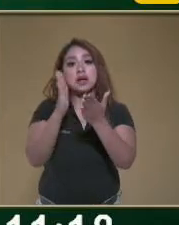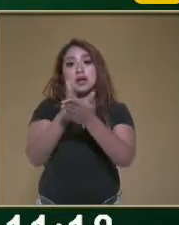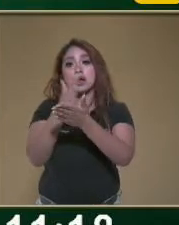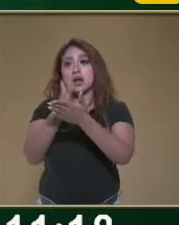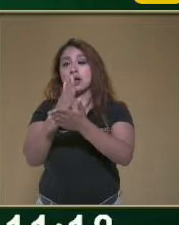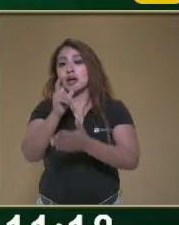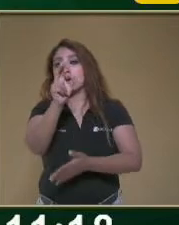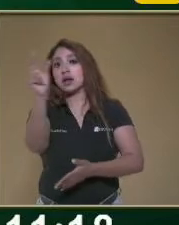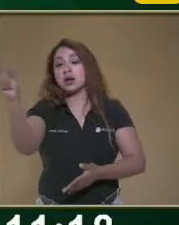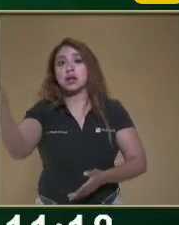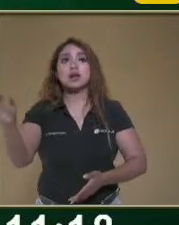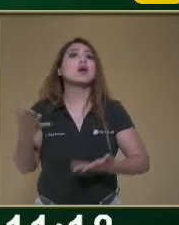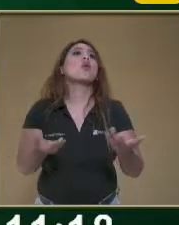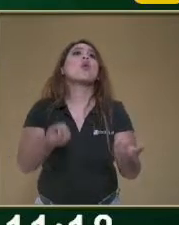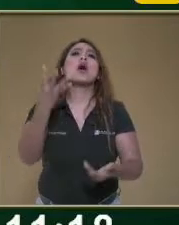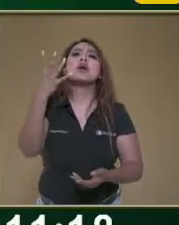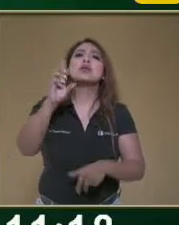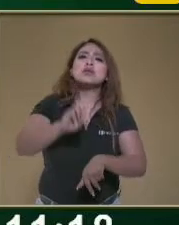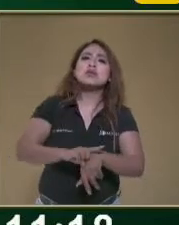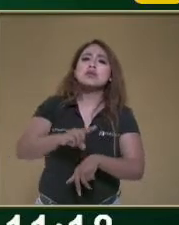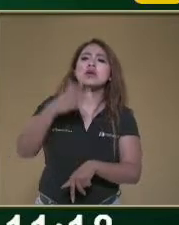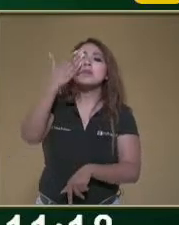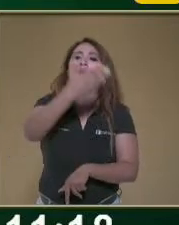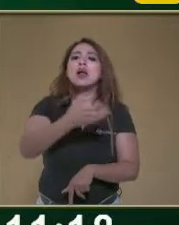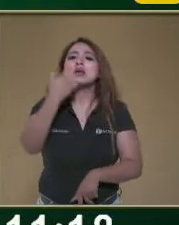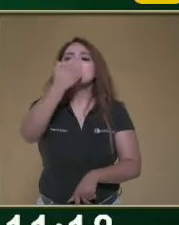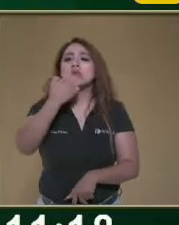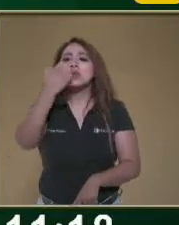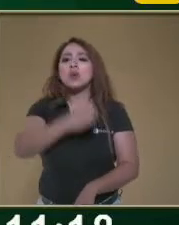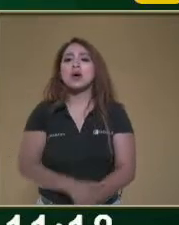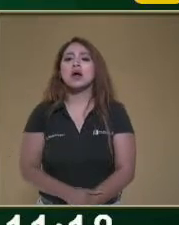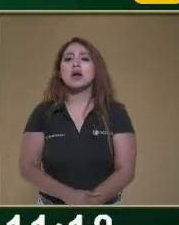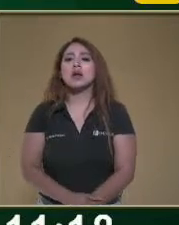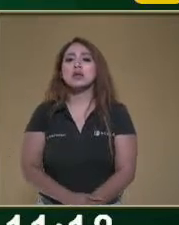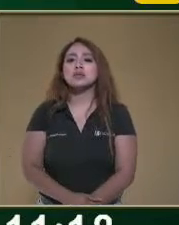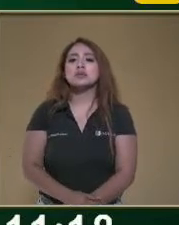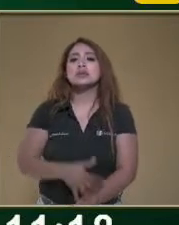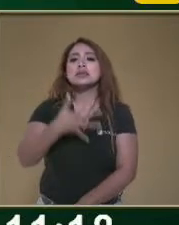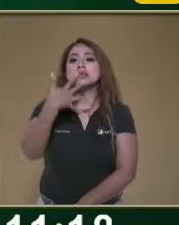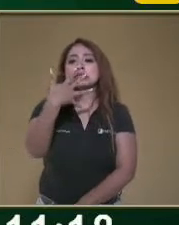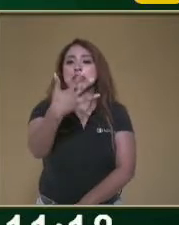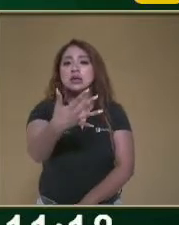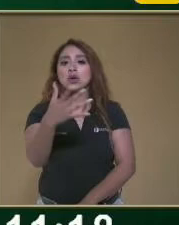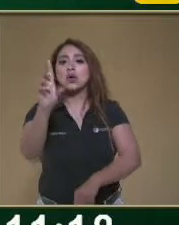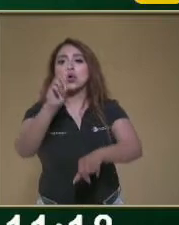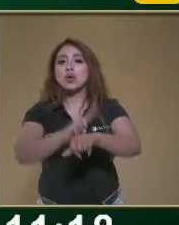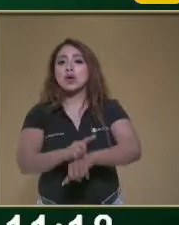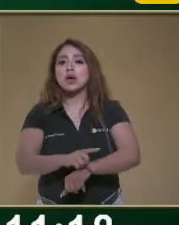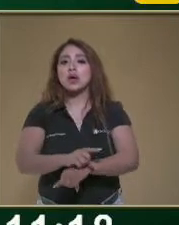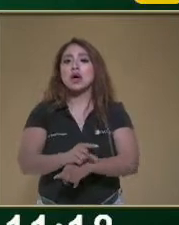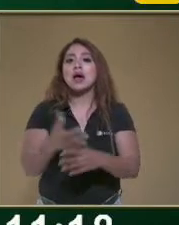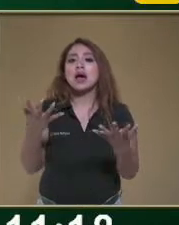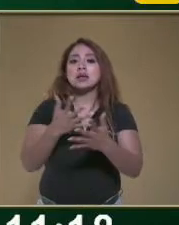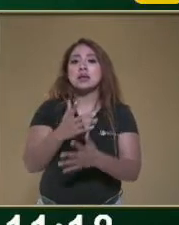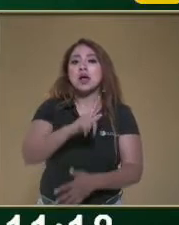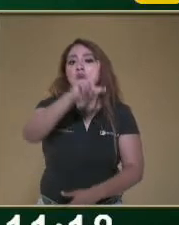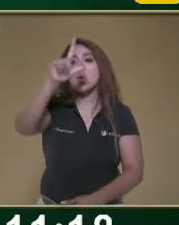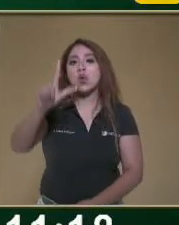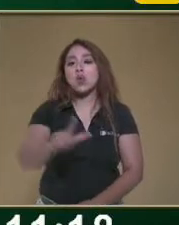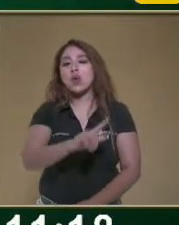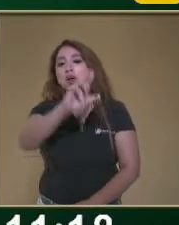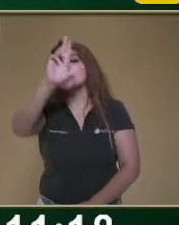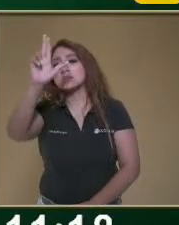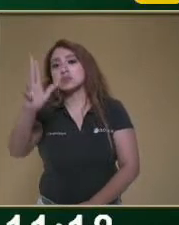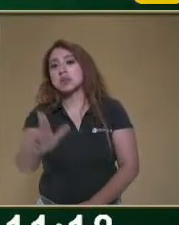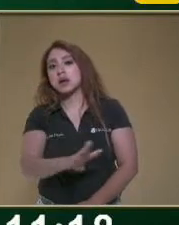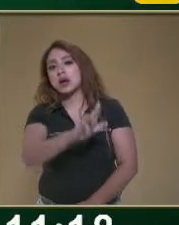escuela? Vamos 5 días a la escuela, que corresponden a lunes, martes, miércoles,